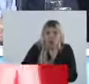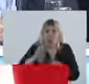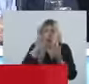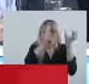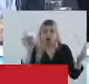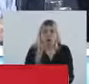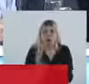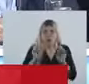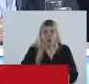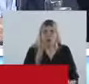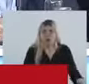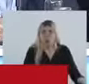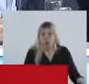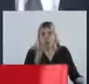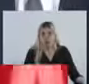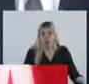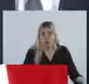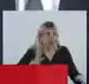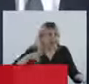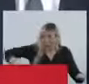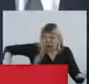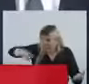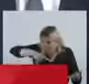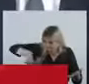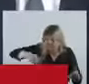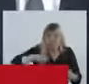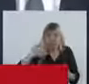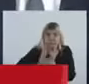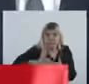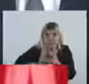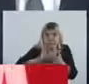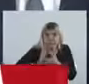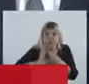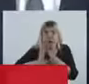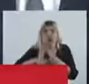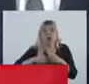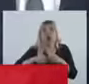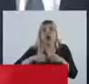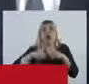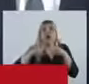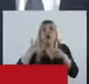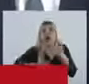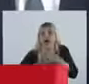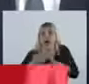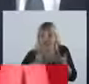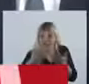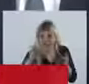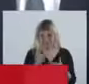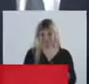con todo, nunca bajamos los brazos. Nunca. Teníamos la misma